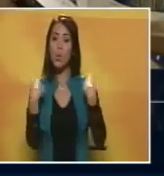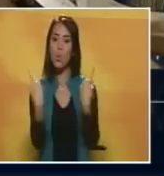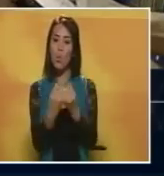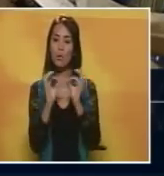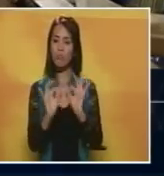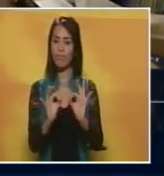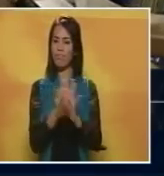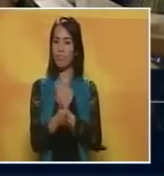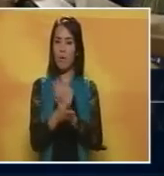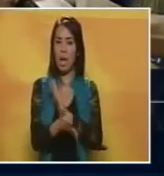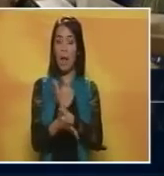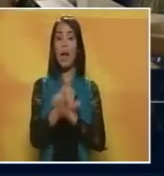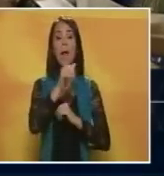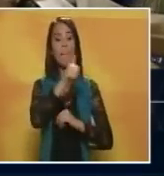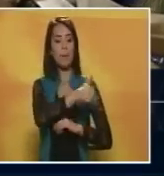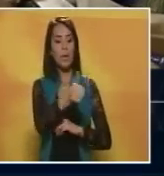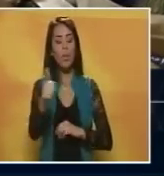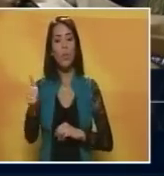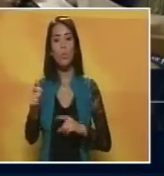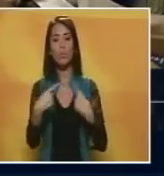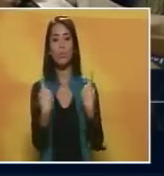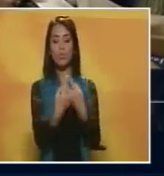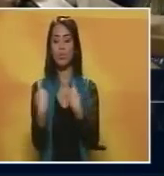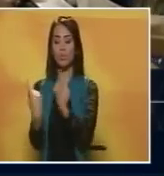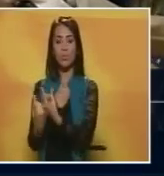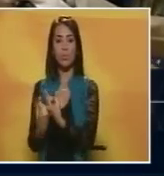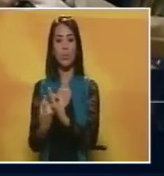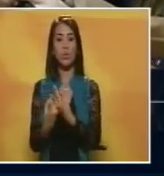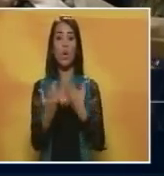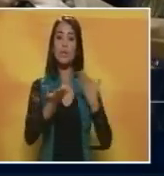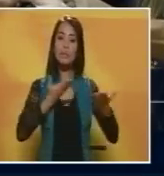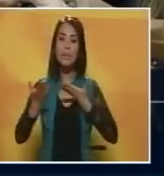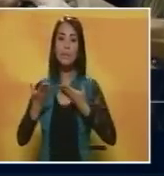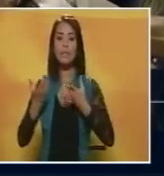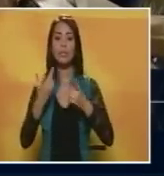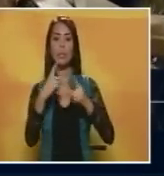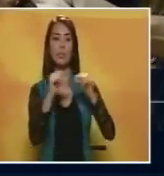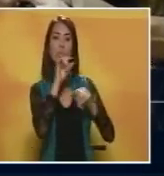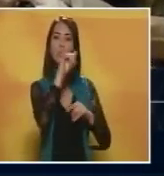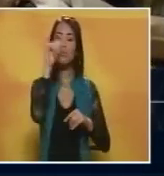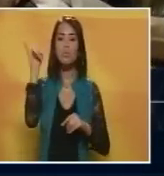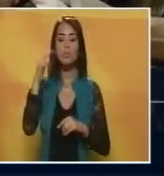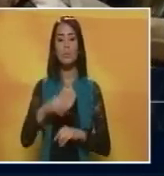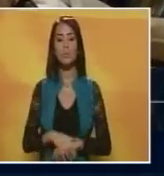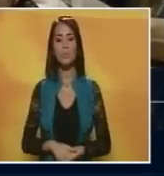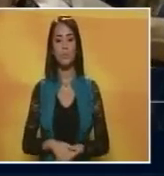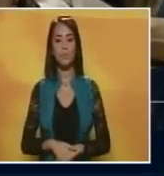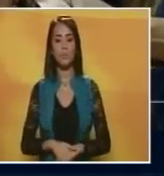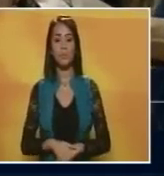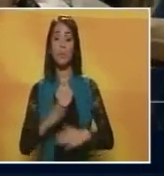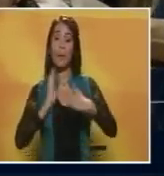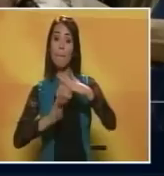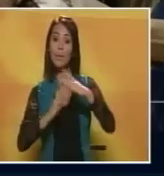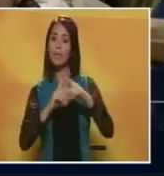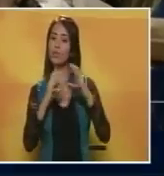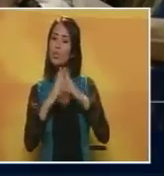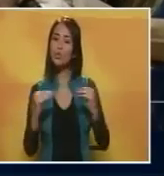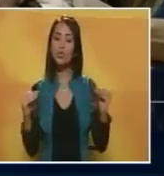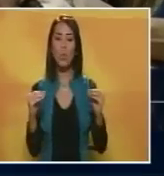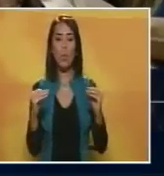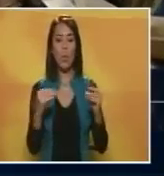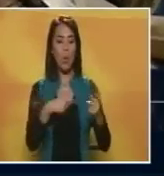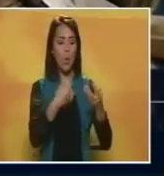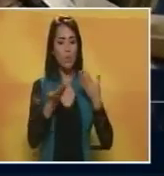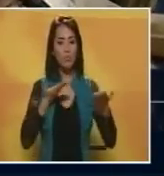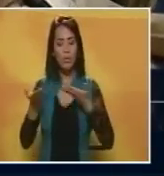para cada una de las áreas que íbamos a tener tenemos servicios de extranjería inmigración todos los servicios que presta el